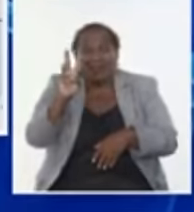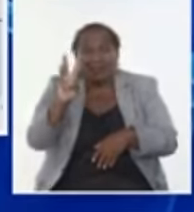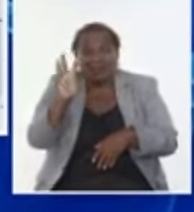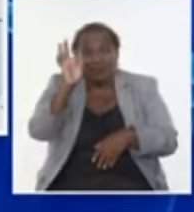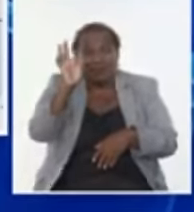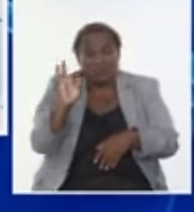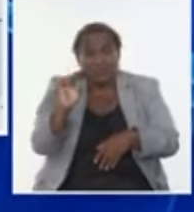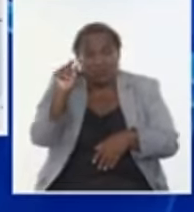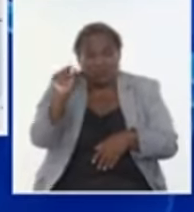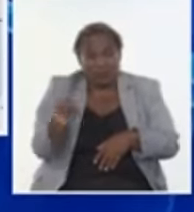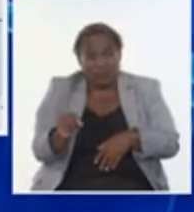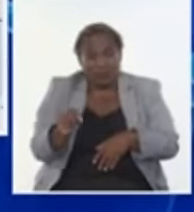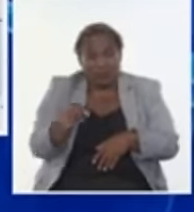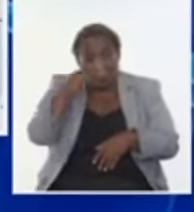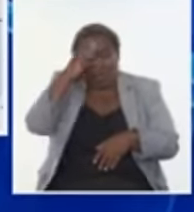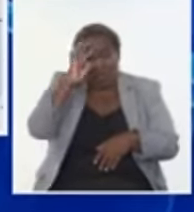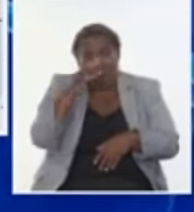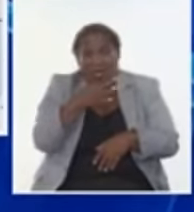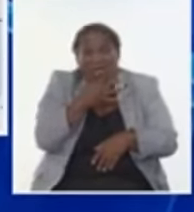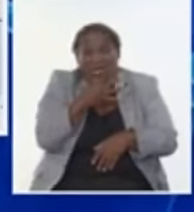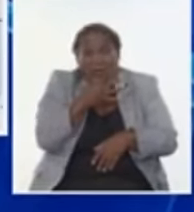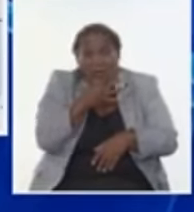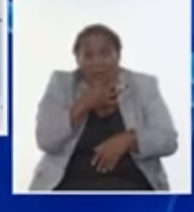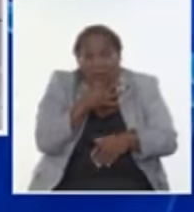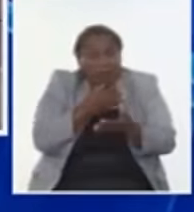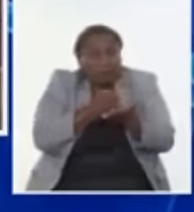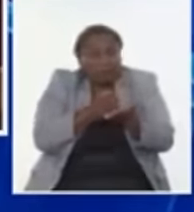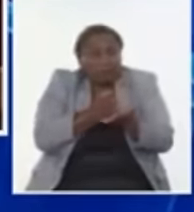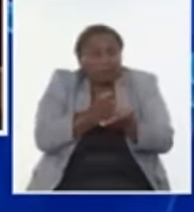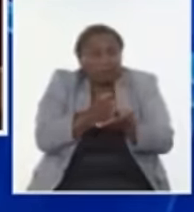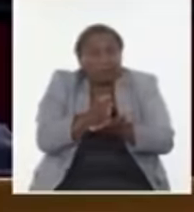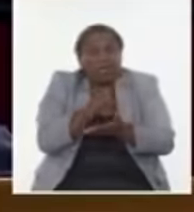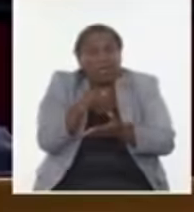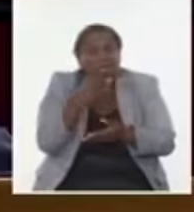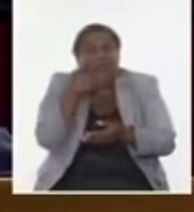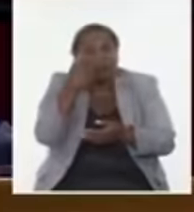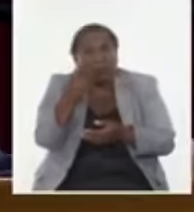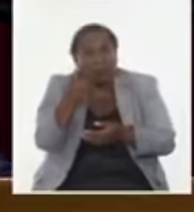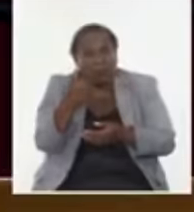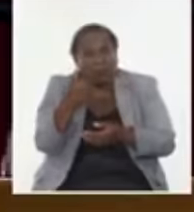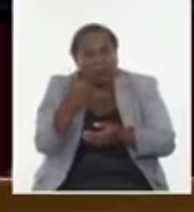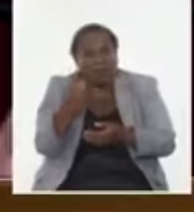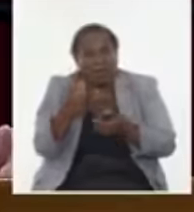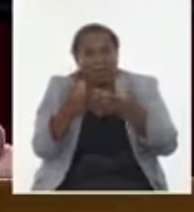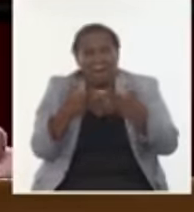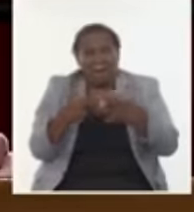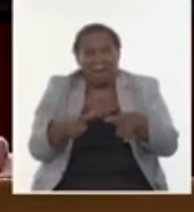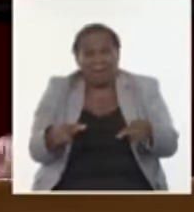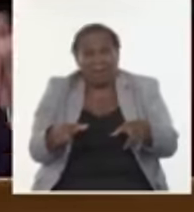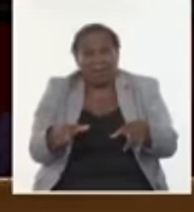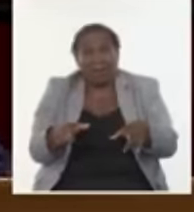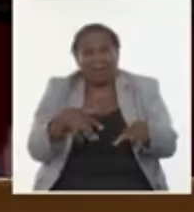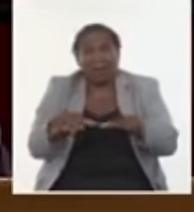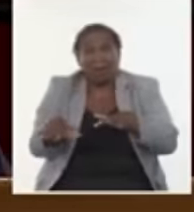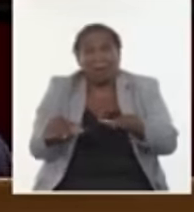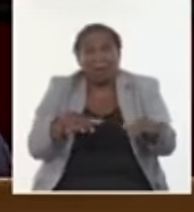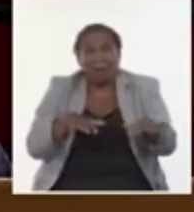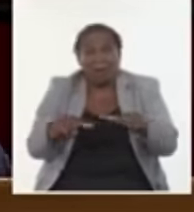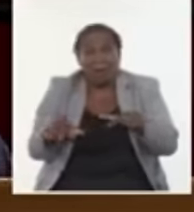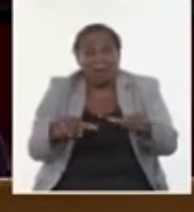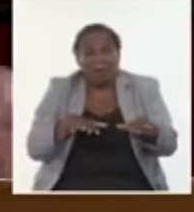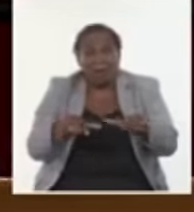23%. Sigue envejeciendo la población. Eso es muy bueno. Pero nosotros tenemos que prepararnos para